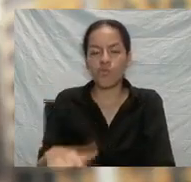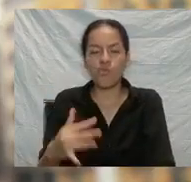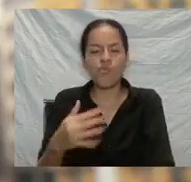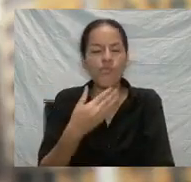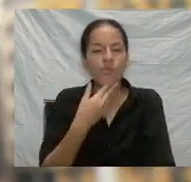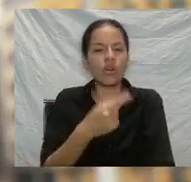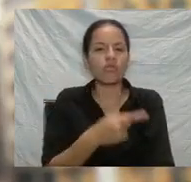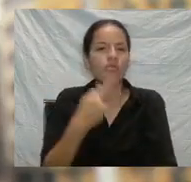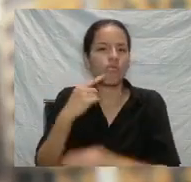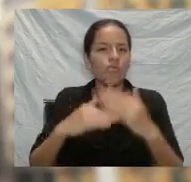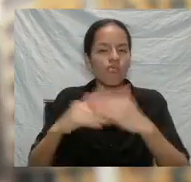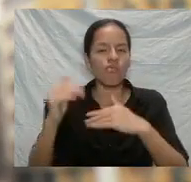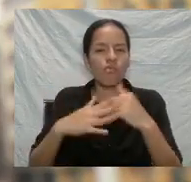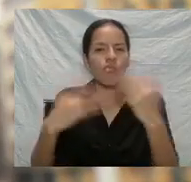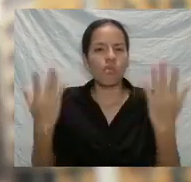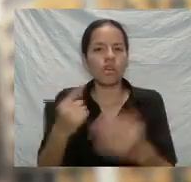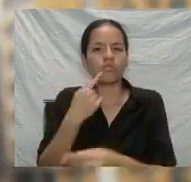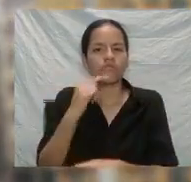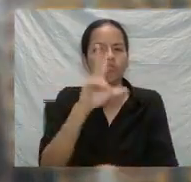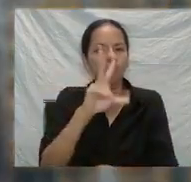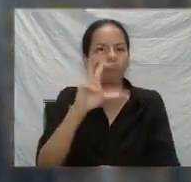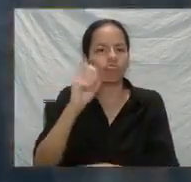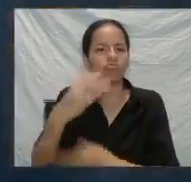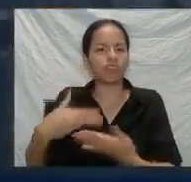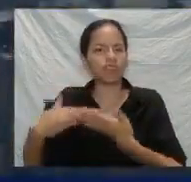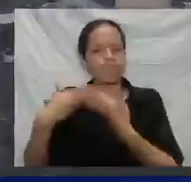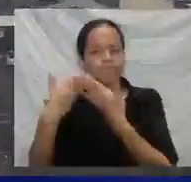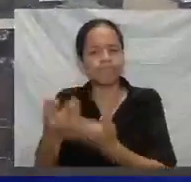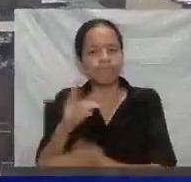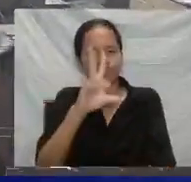a 30 mil vecinos juegos con la nota